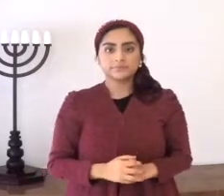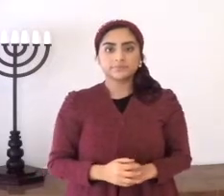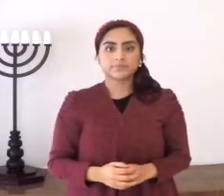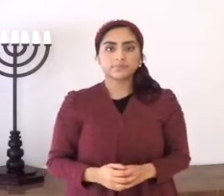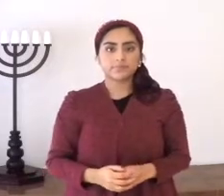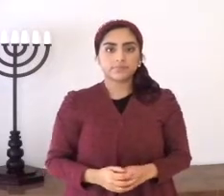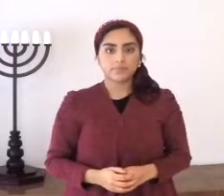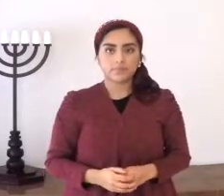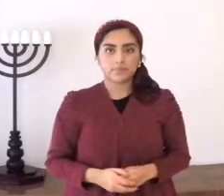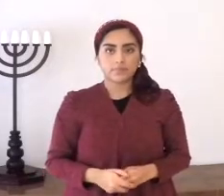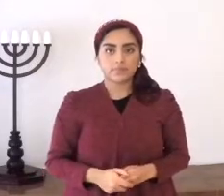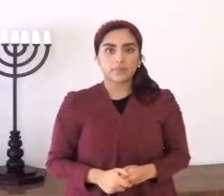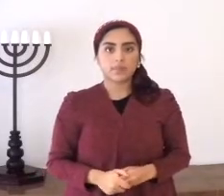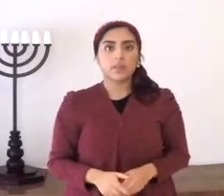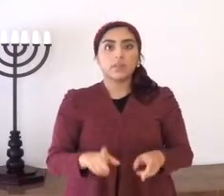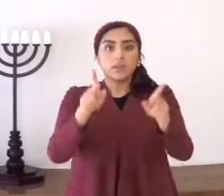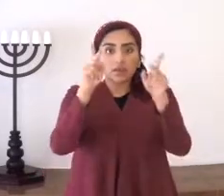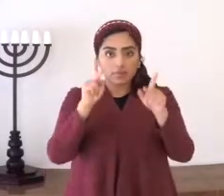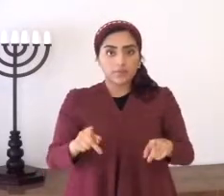Amén. Aleluya.